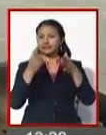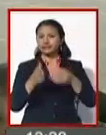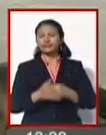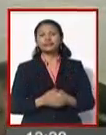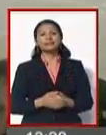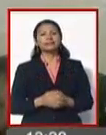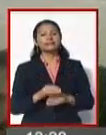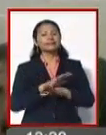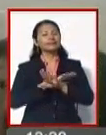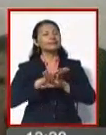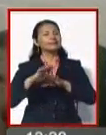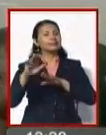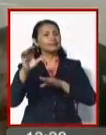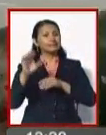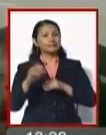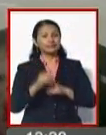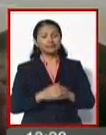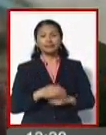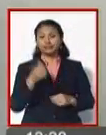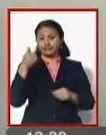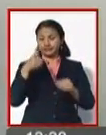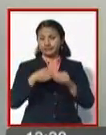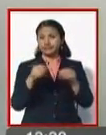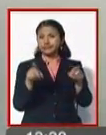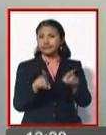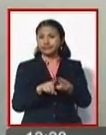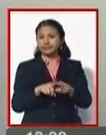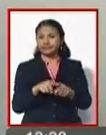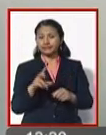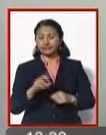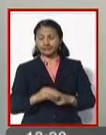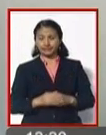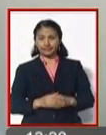lo tanto, están incumpliendo. Recuerdo perfectamente también